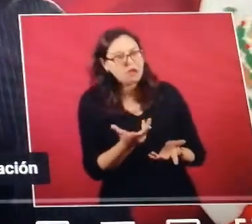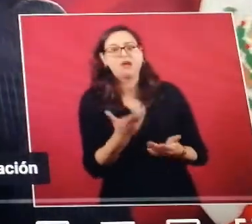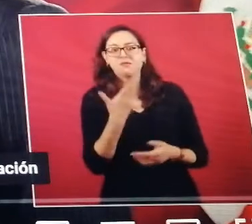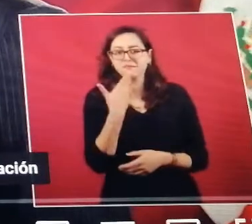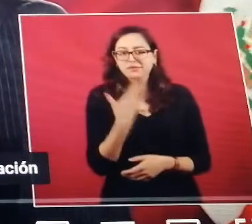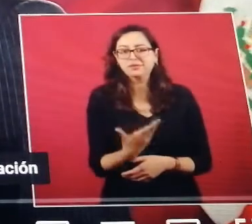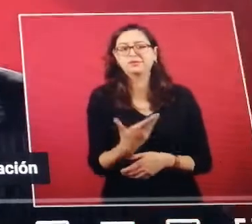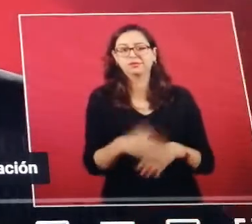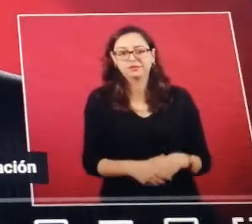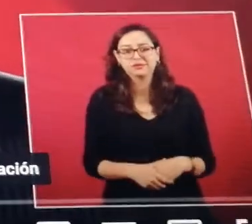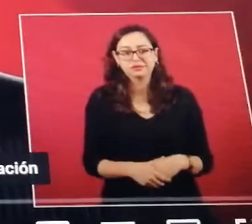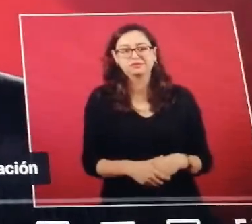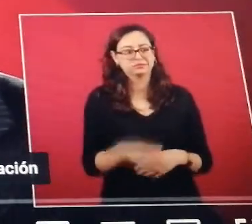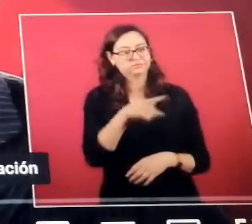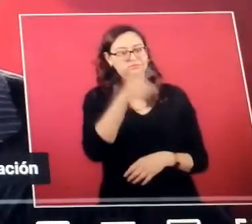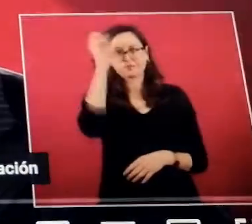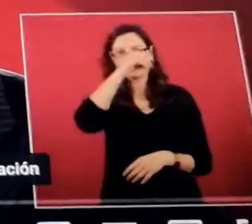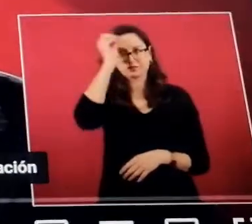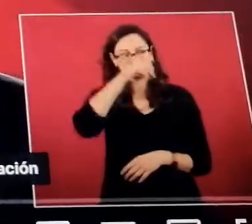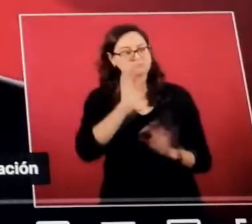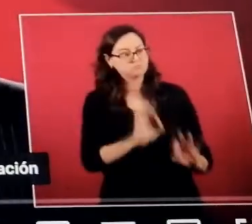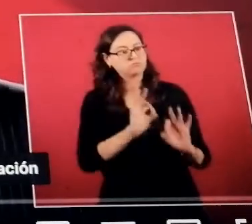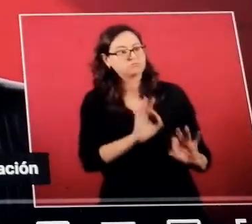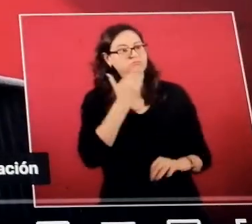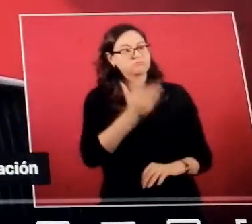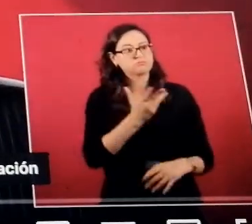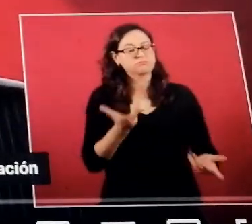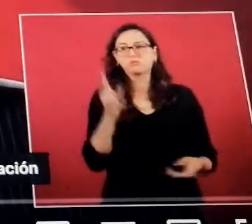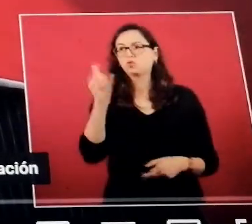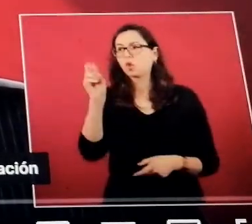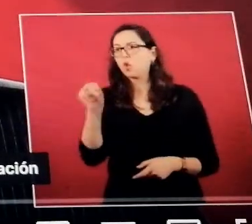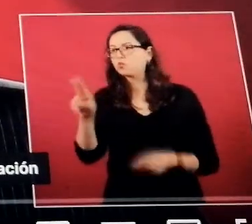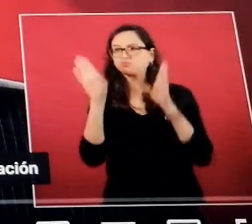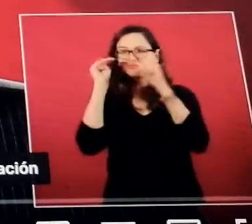de los de la ONU y de estos organismos conservadores